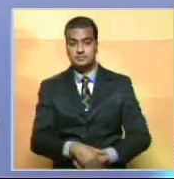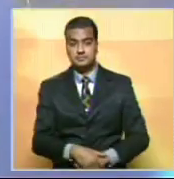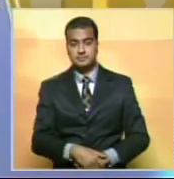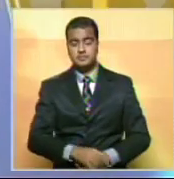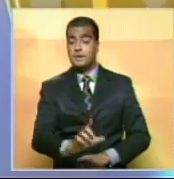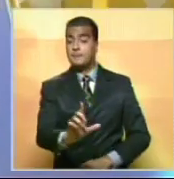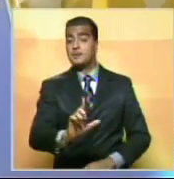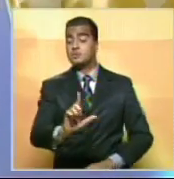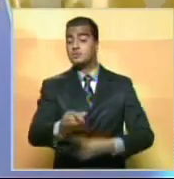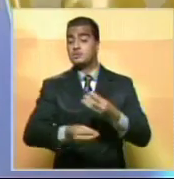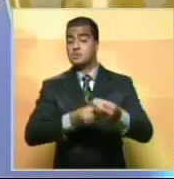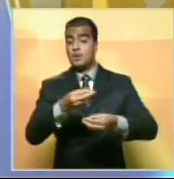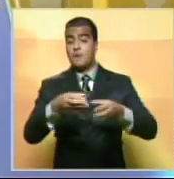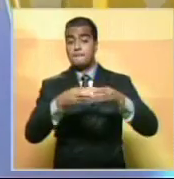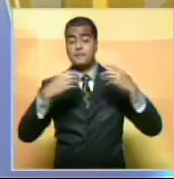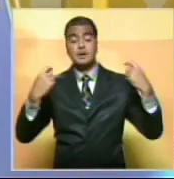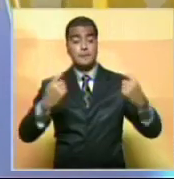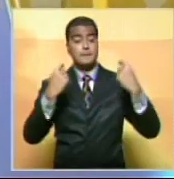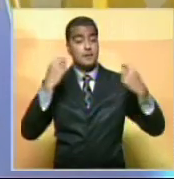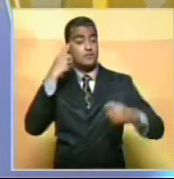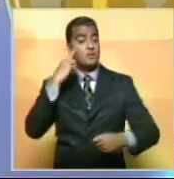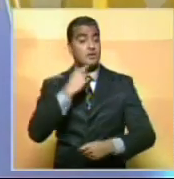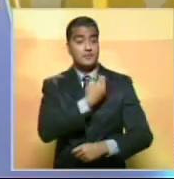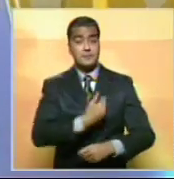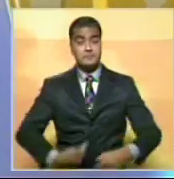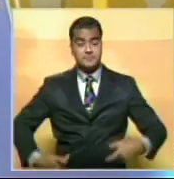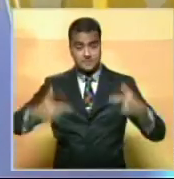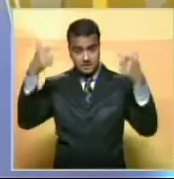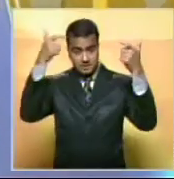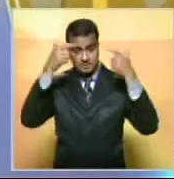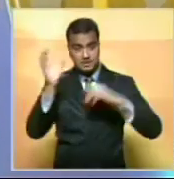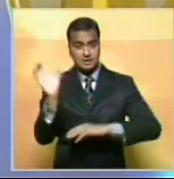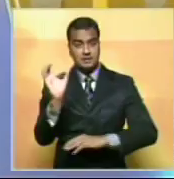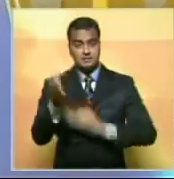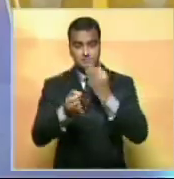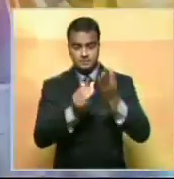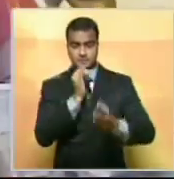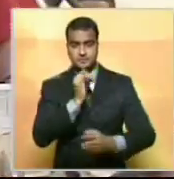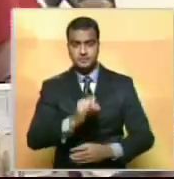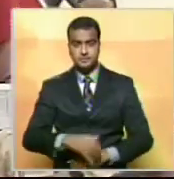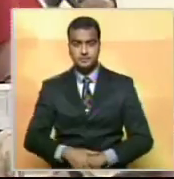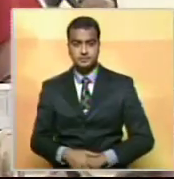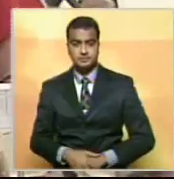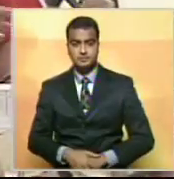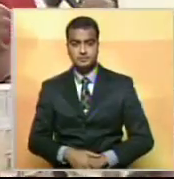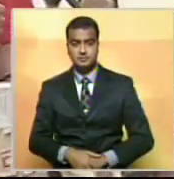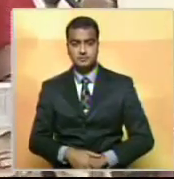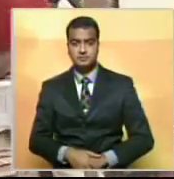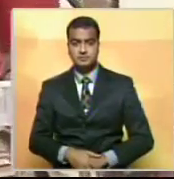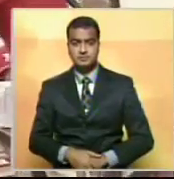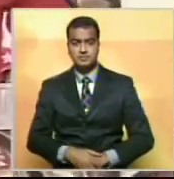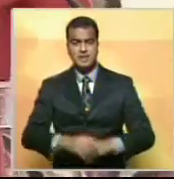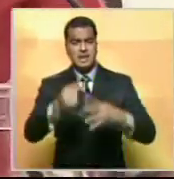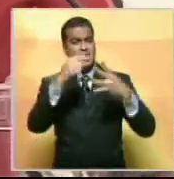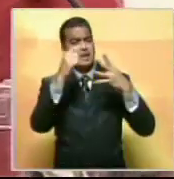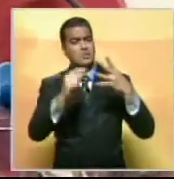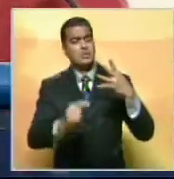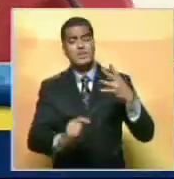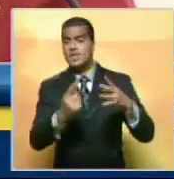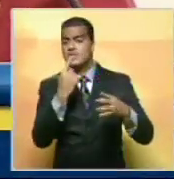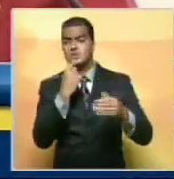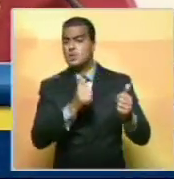El PSV instaló el comando de campaña Bolívar Chávez en Caracas. Adrián Andrade nos cuenta más. Las encuestas dicen lo que